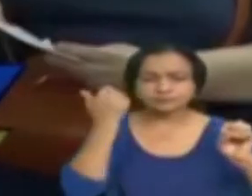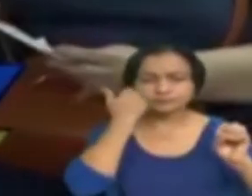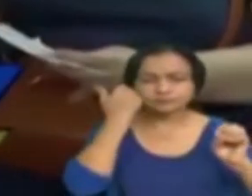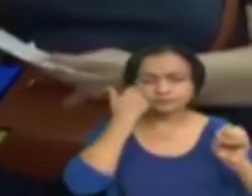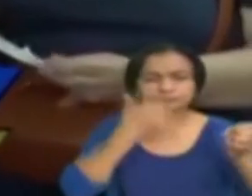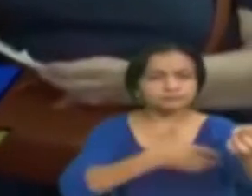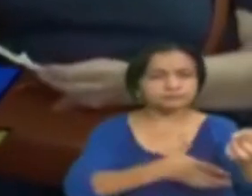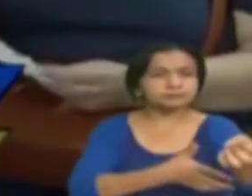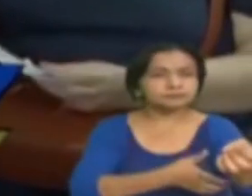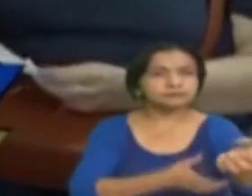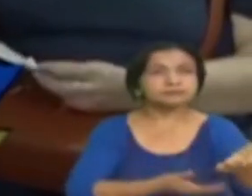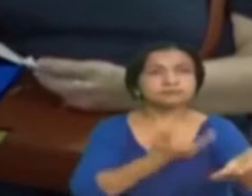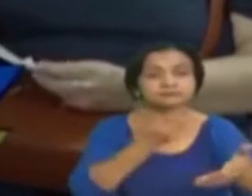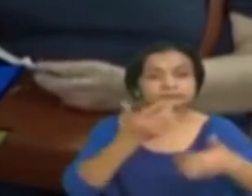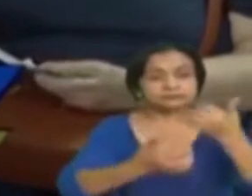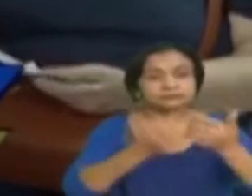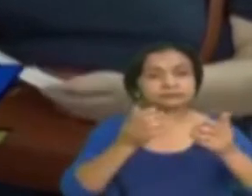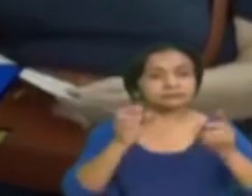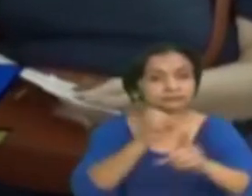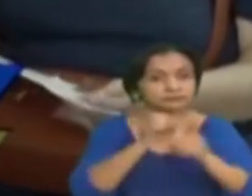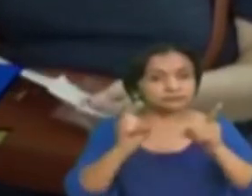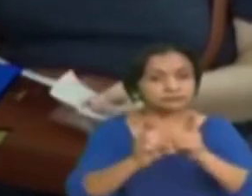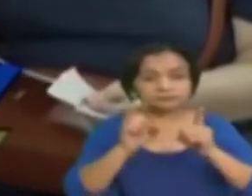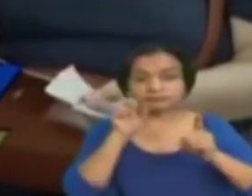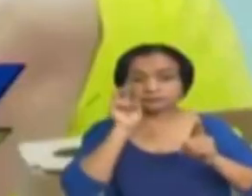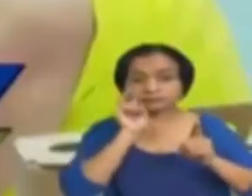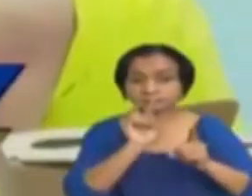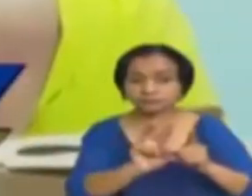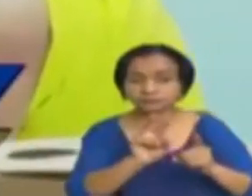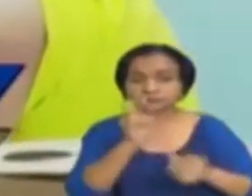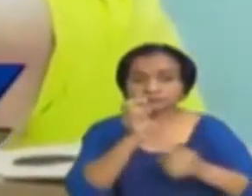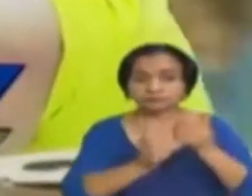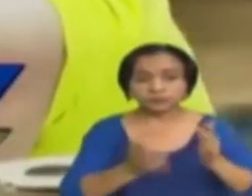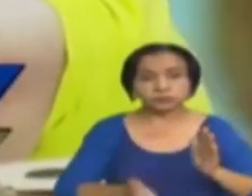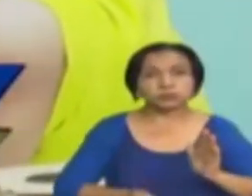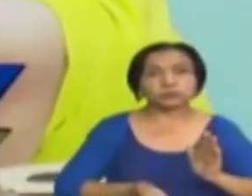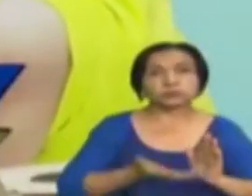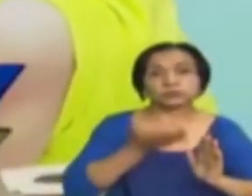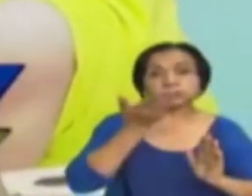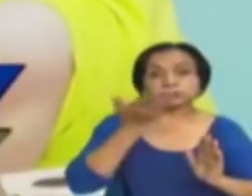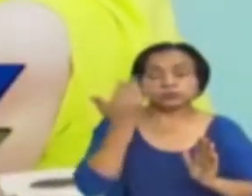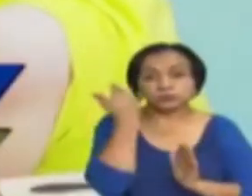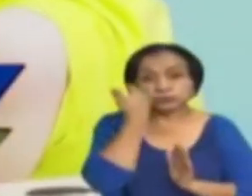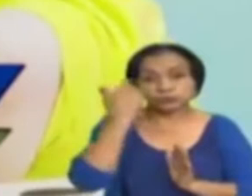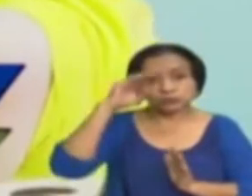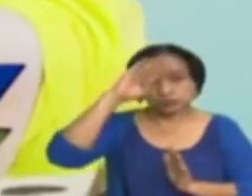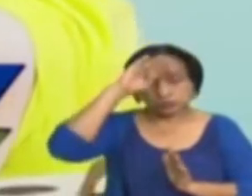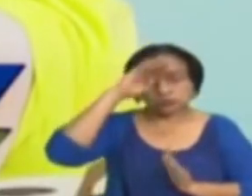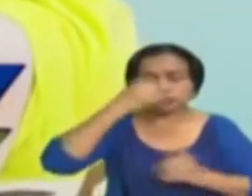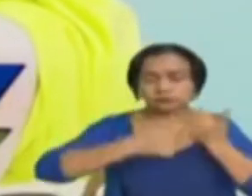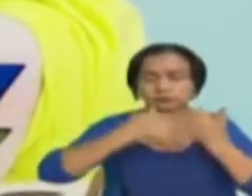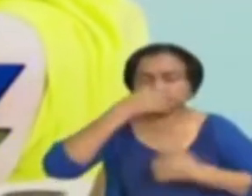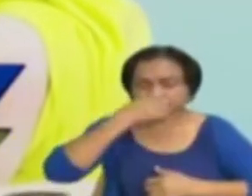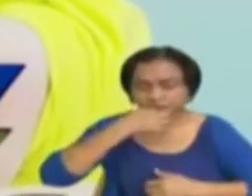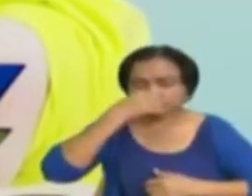el fondo ruso de inversión directa el responsable del fondo ruso kirill dimitió destacó que con la aprobación de